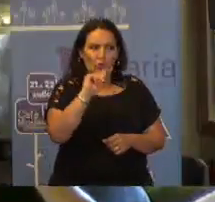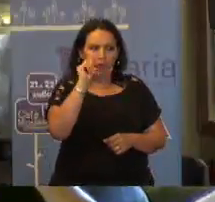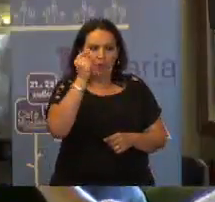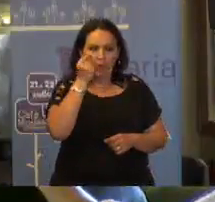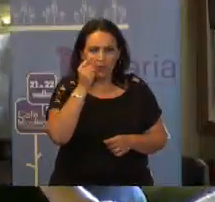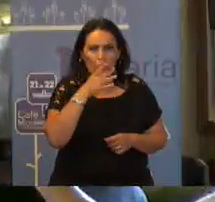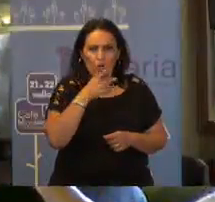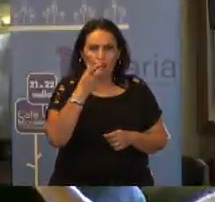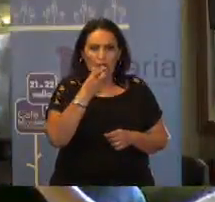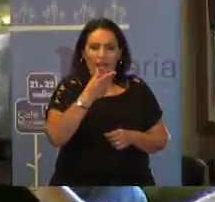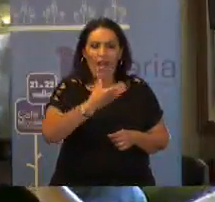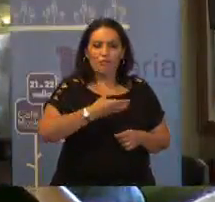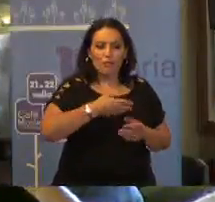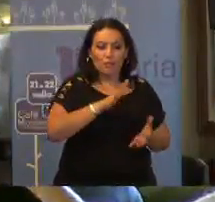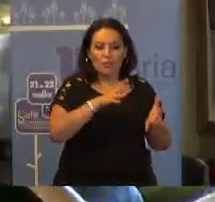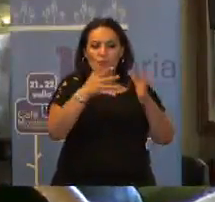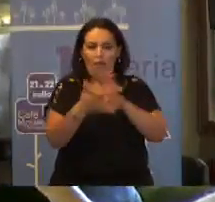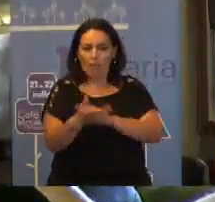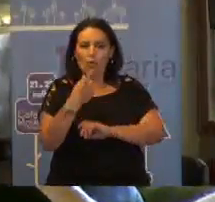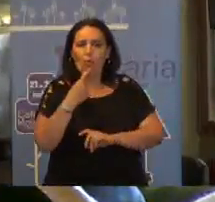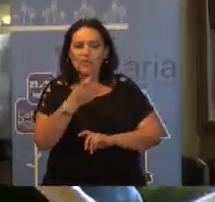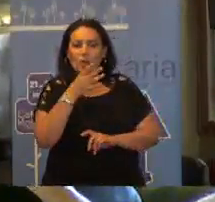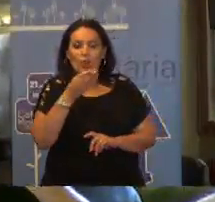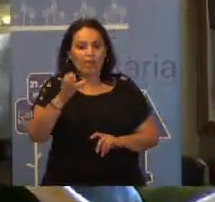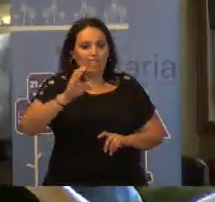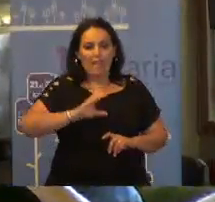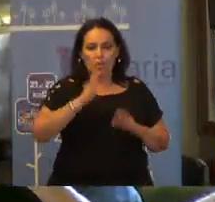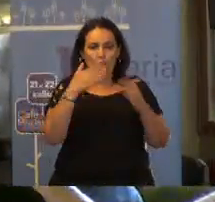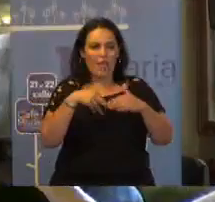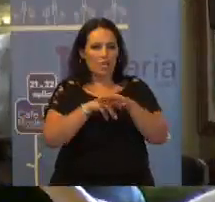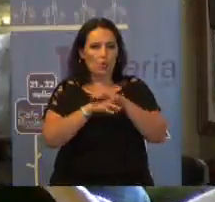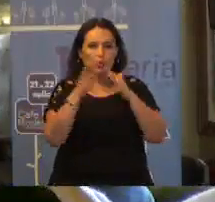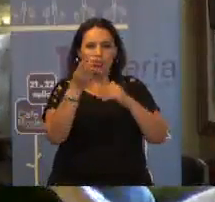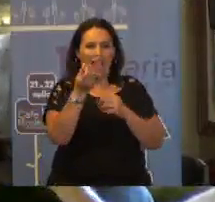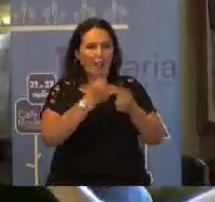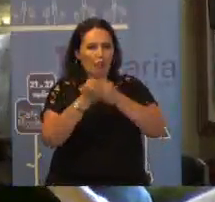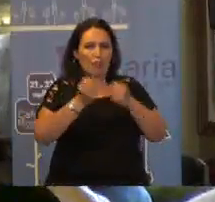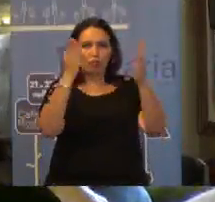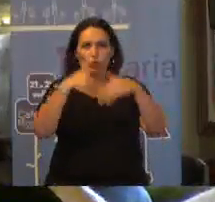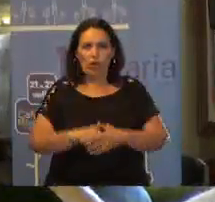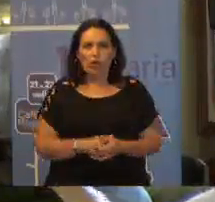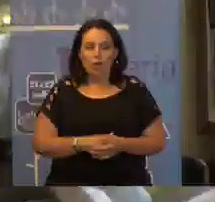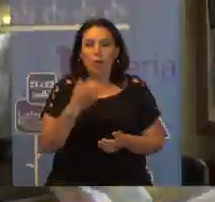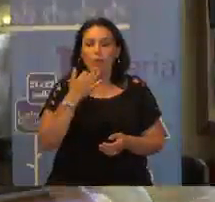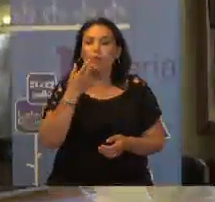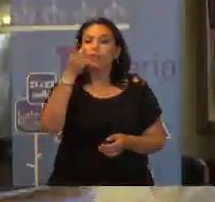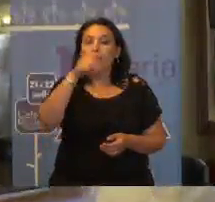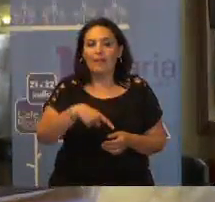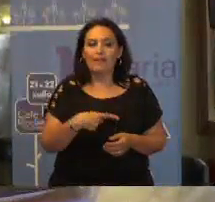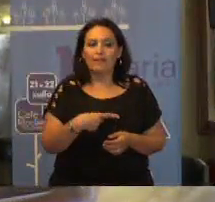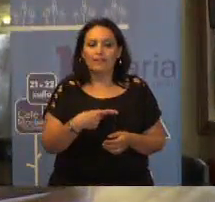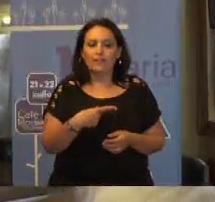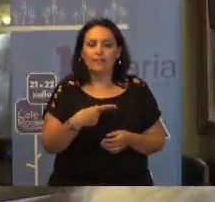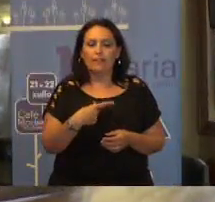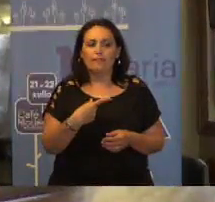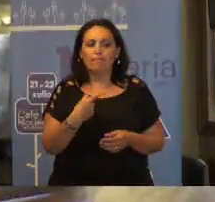concellos do cambio para levar as súas accións adiante porque non teñen recursos. E, por exemplo, o tema de financiamento local é tan